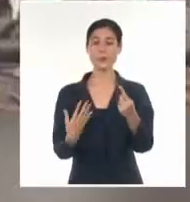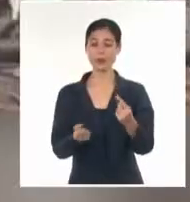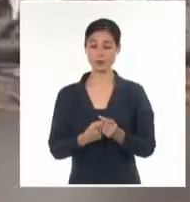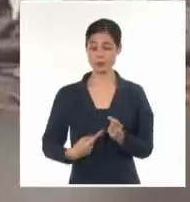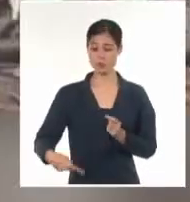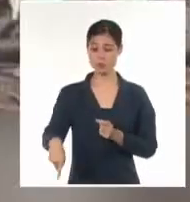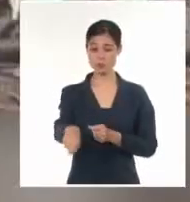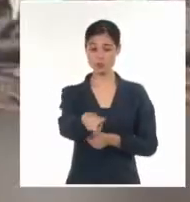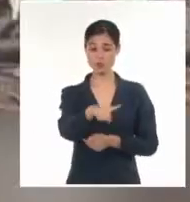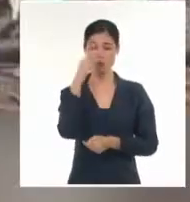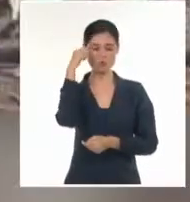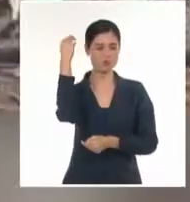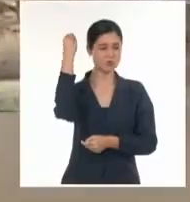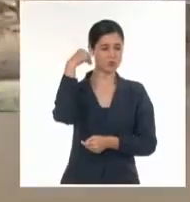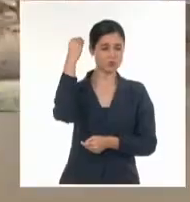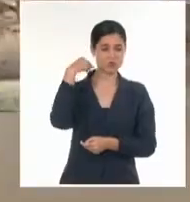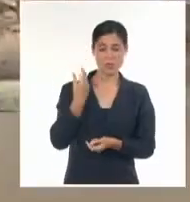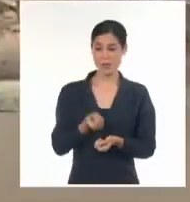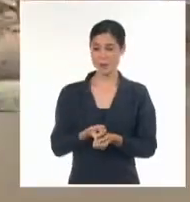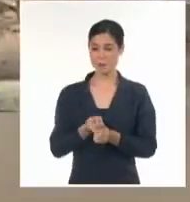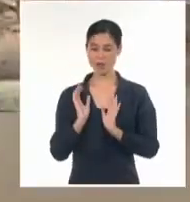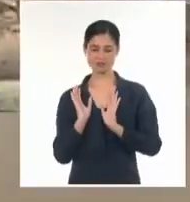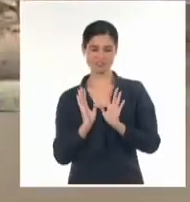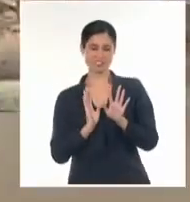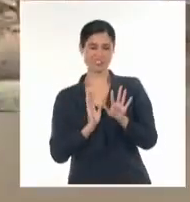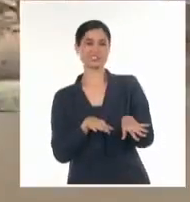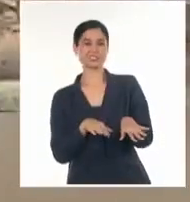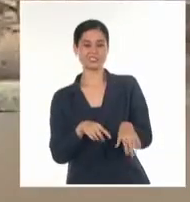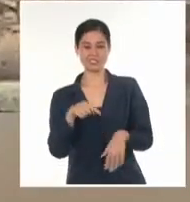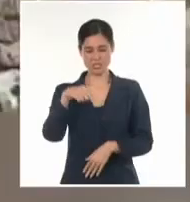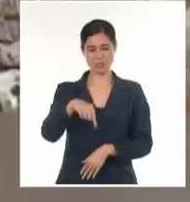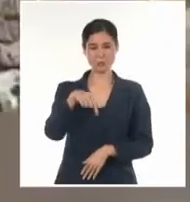del racismo Y los prejuicios en la